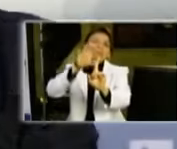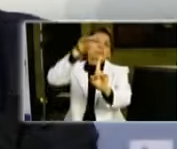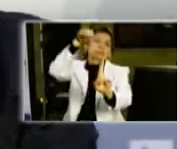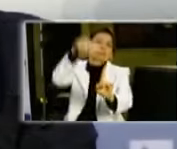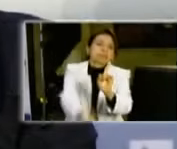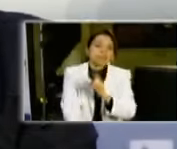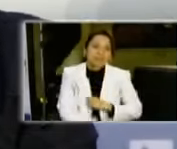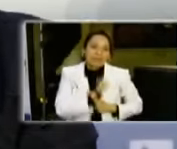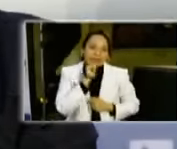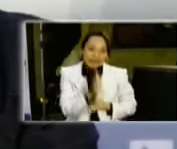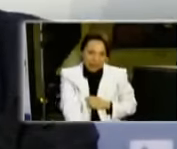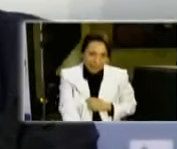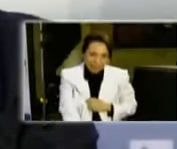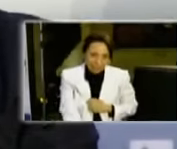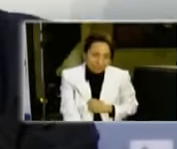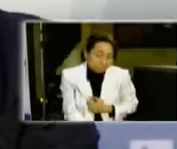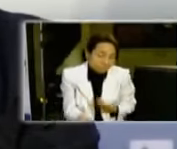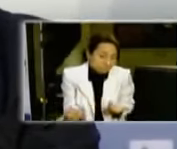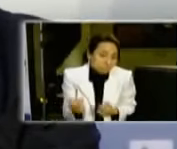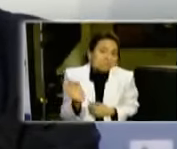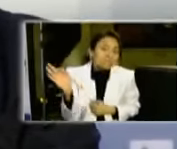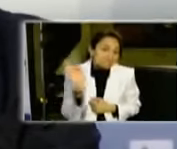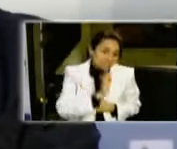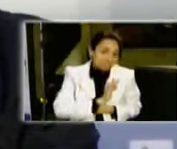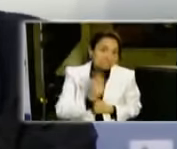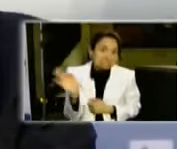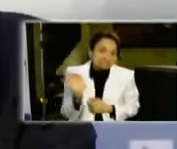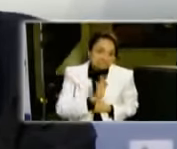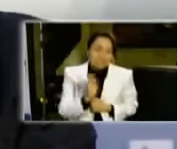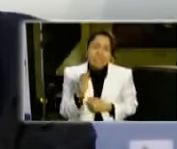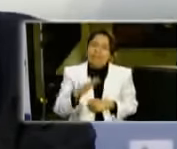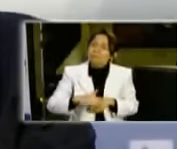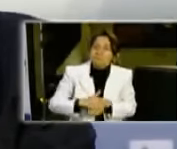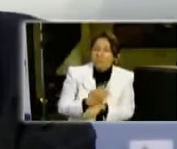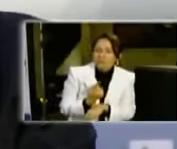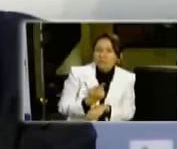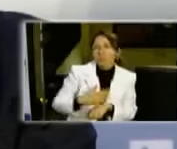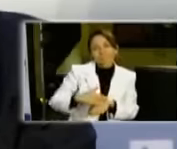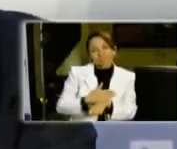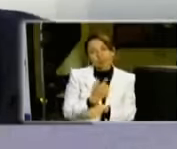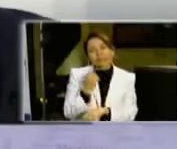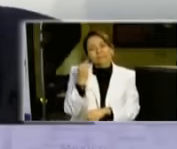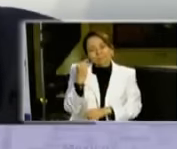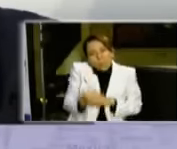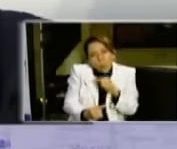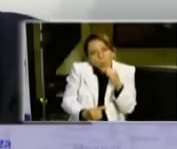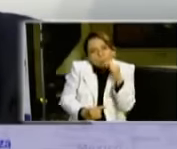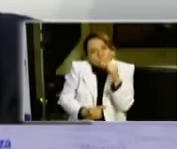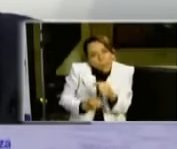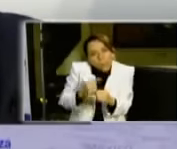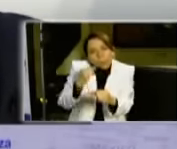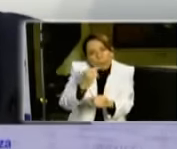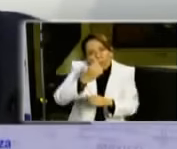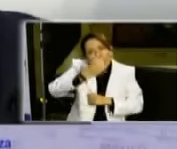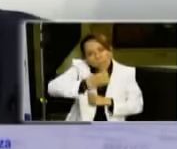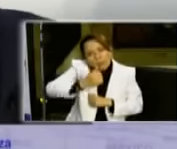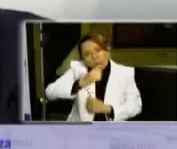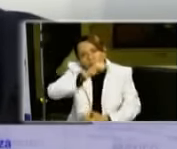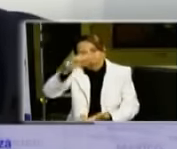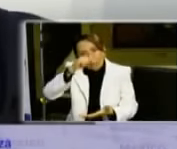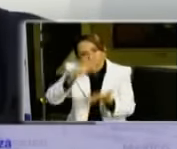y paulatinamente, a medida que los países van descubriendo sus identidades, sus intereses comunes, y